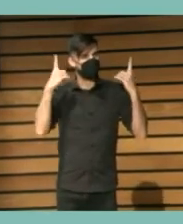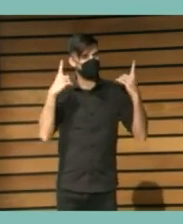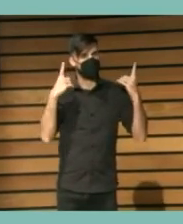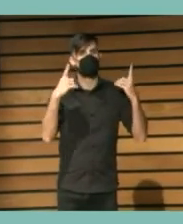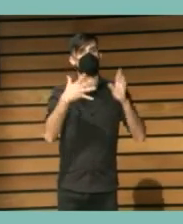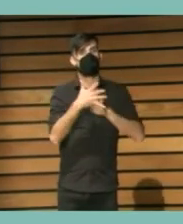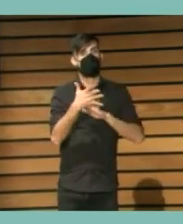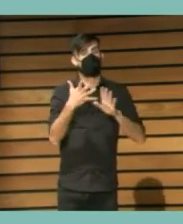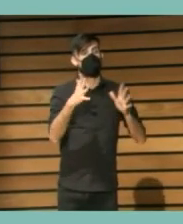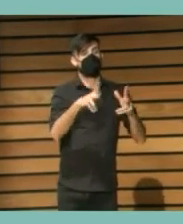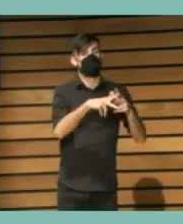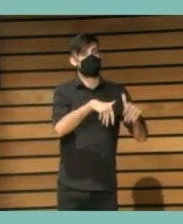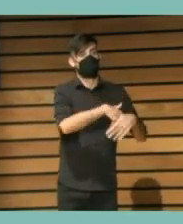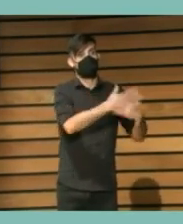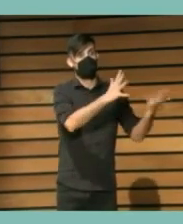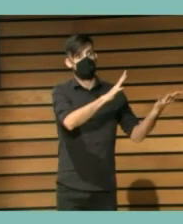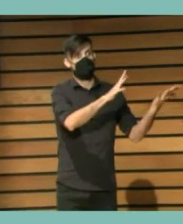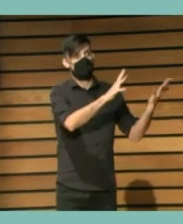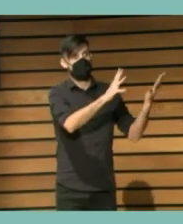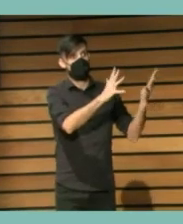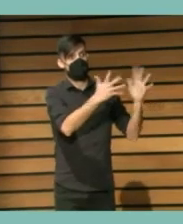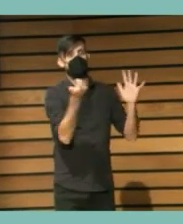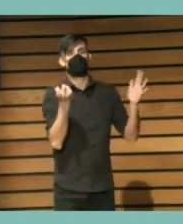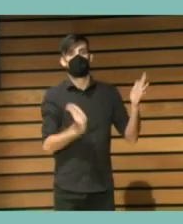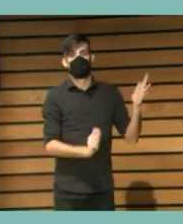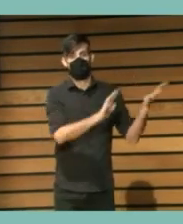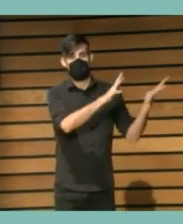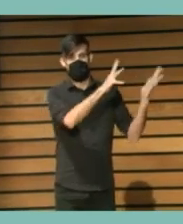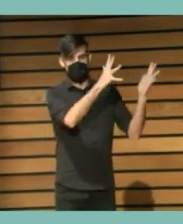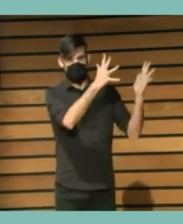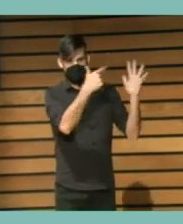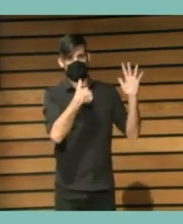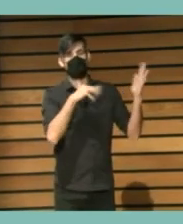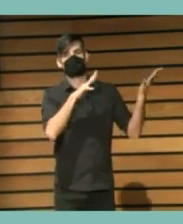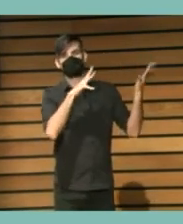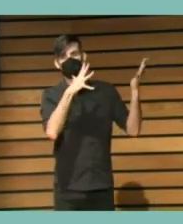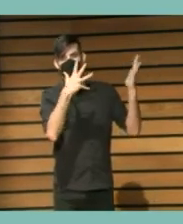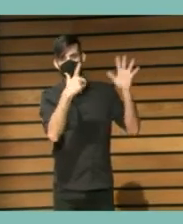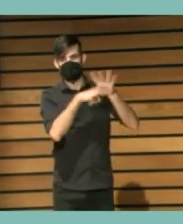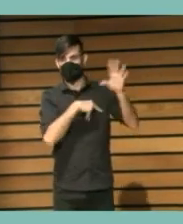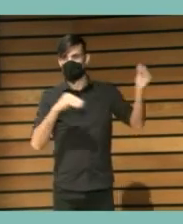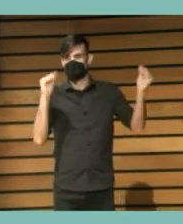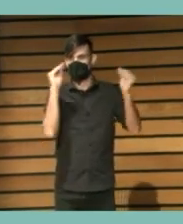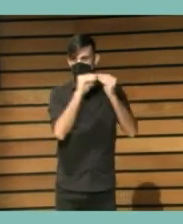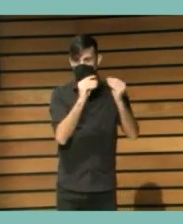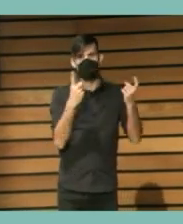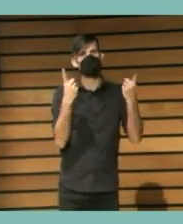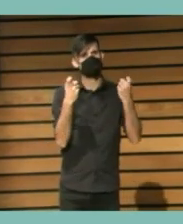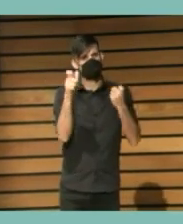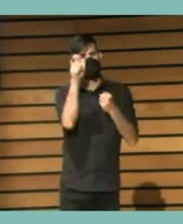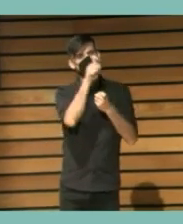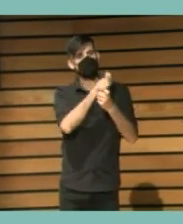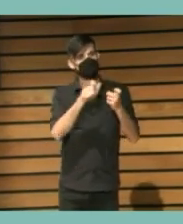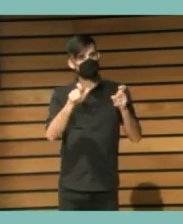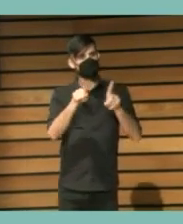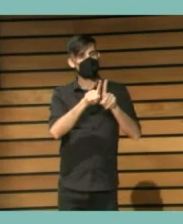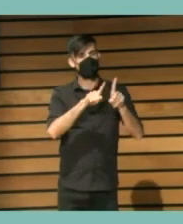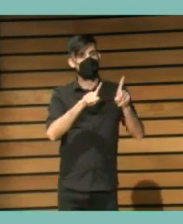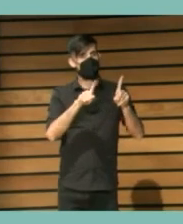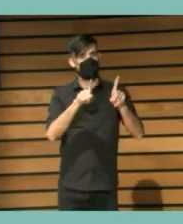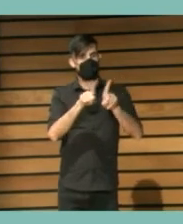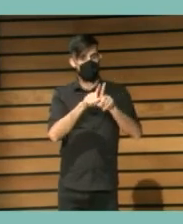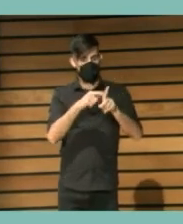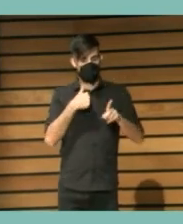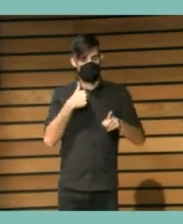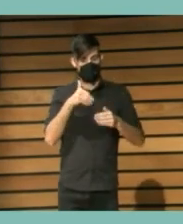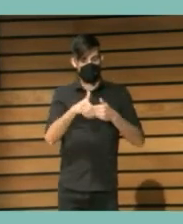se ha ido transformando nuestra profesión, y necesitamos gente que siga este legado, que siga,